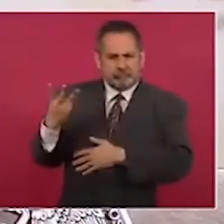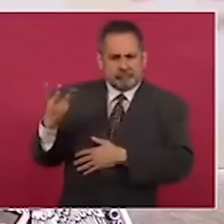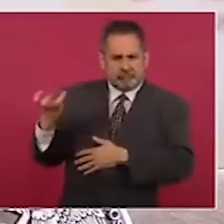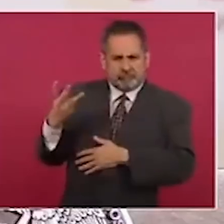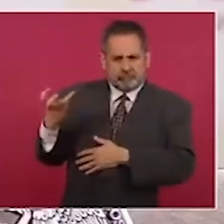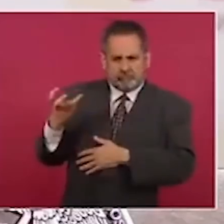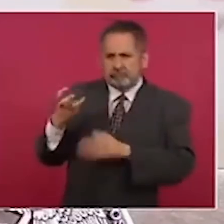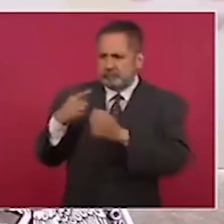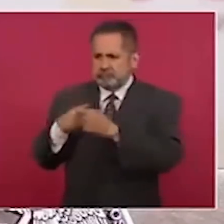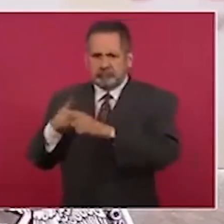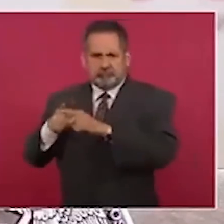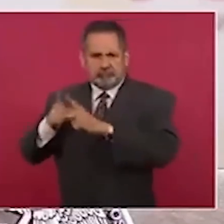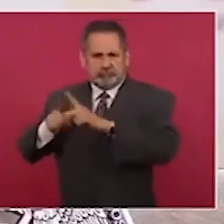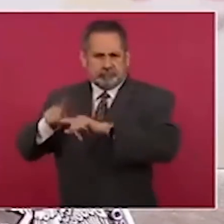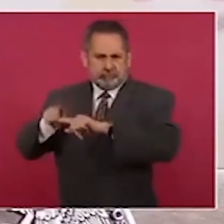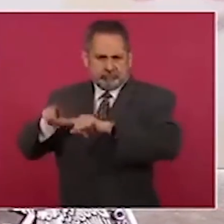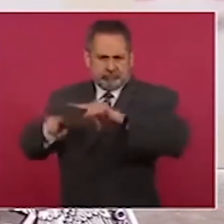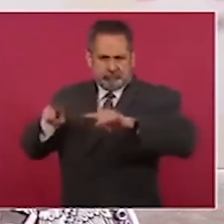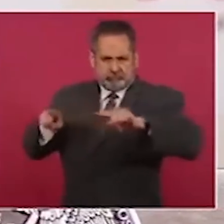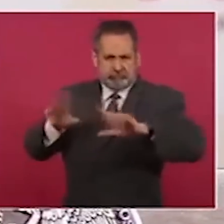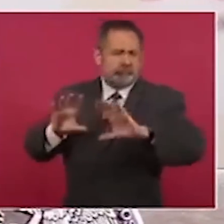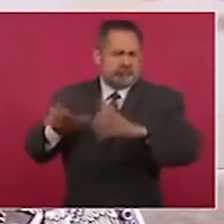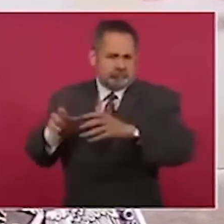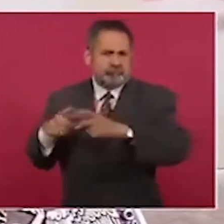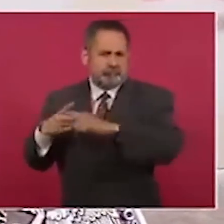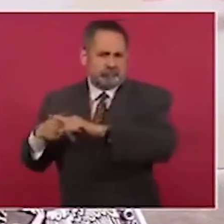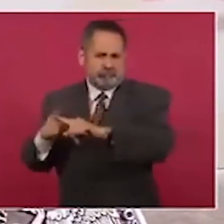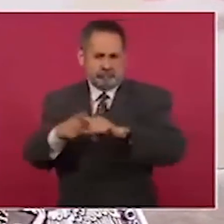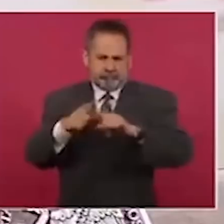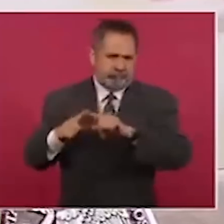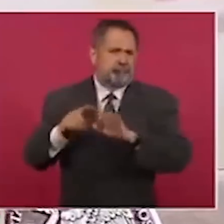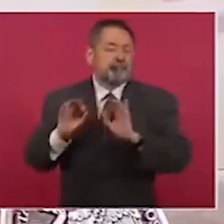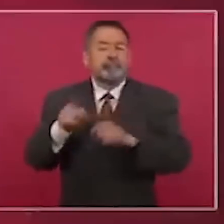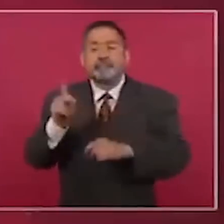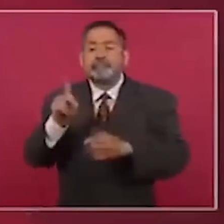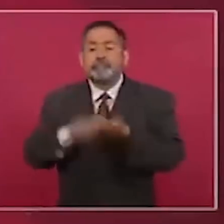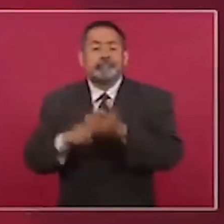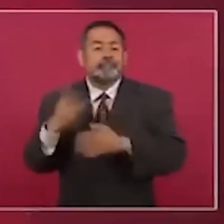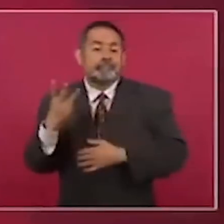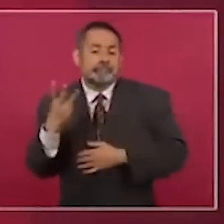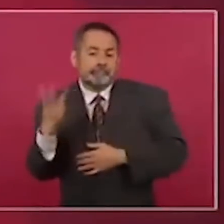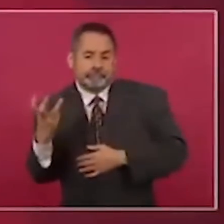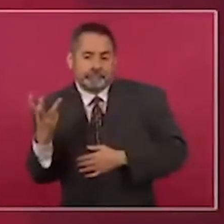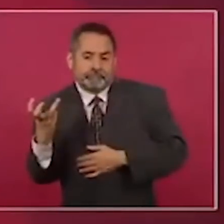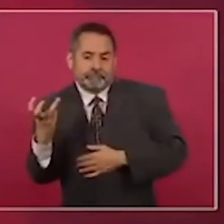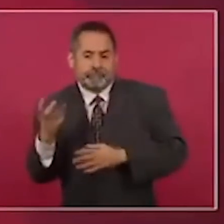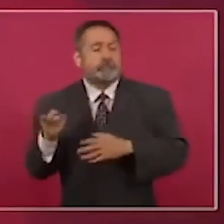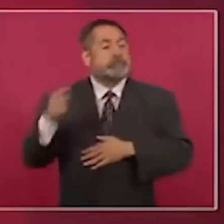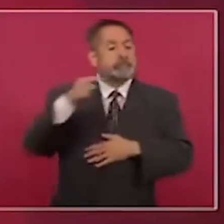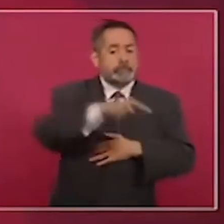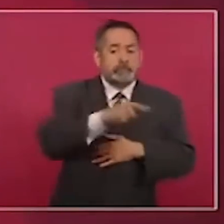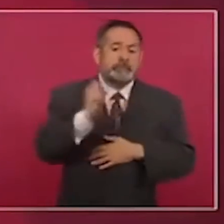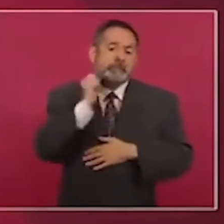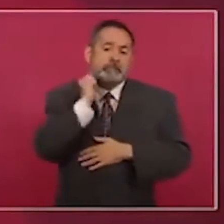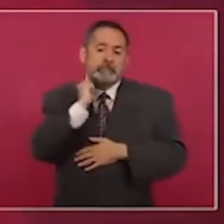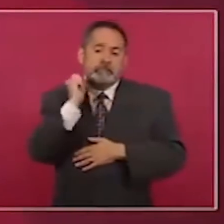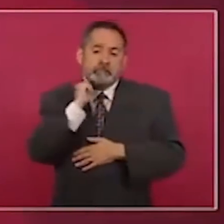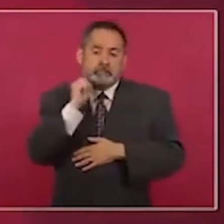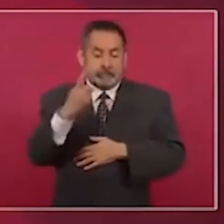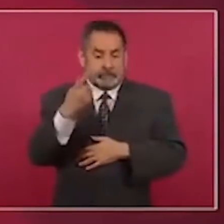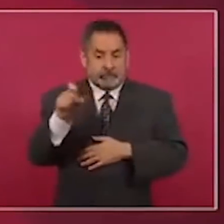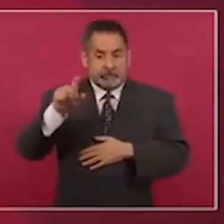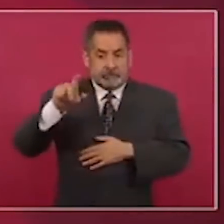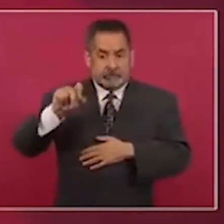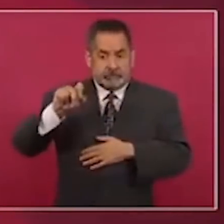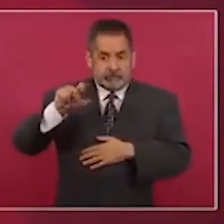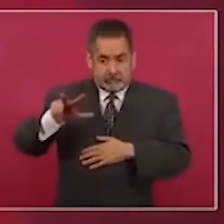la pluralidad que requiere el país. En el caso de la Cámara de Senadores, se reducirá a solo